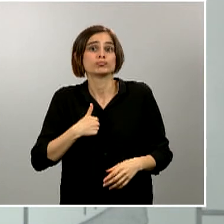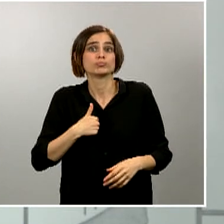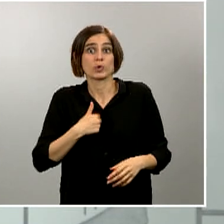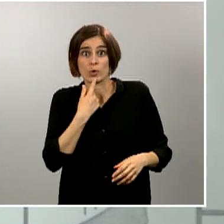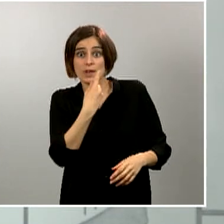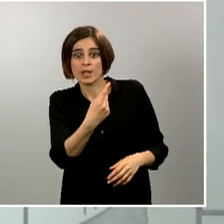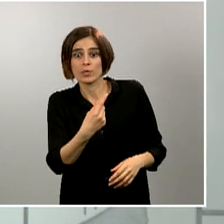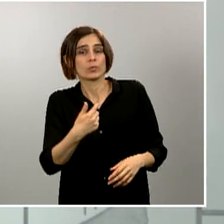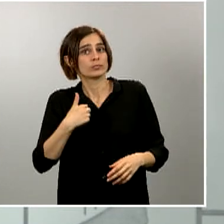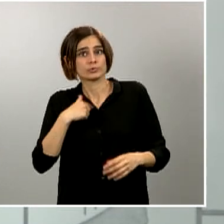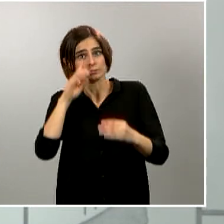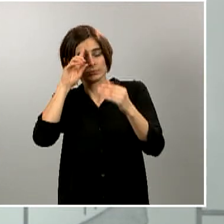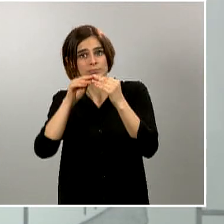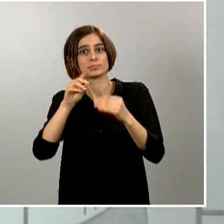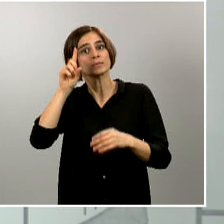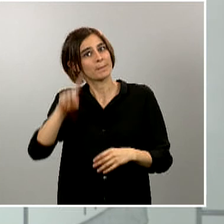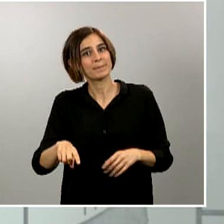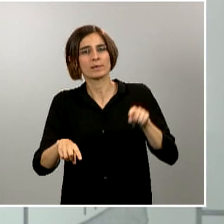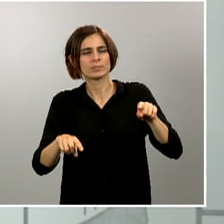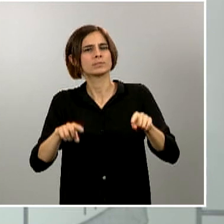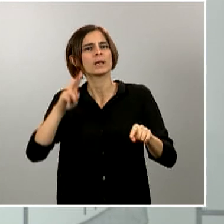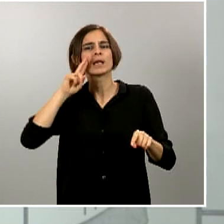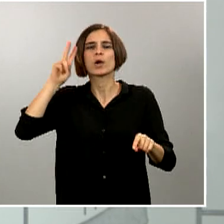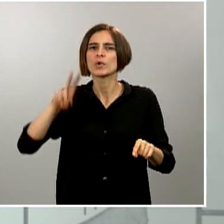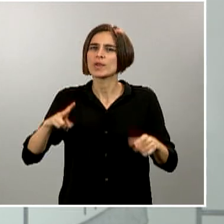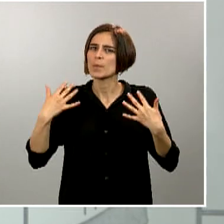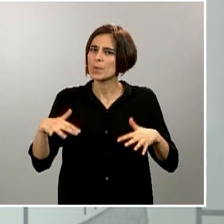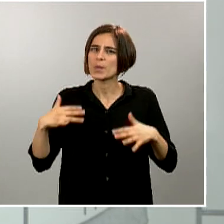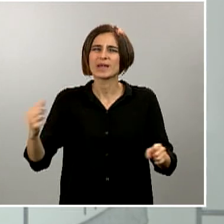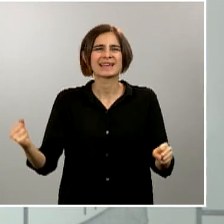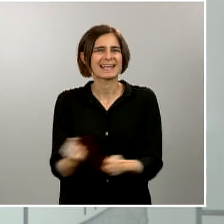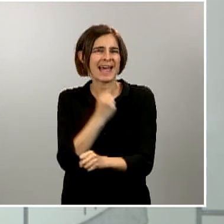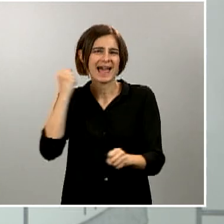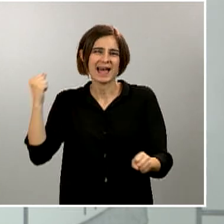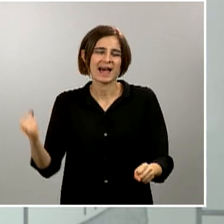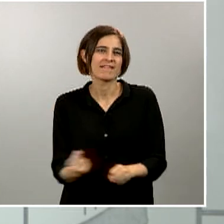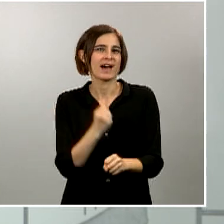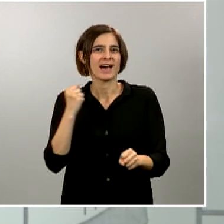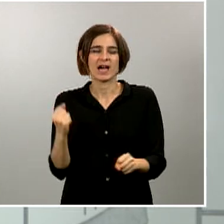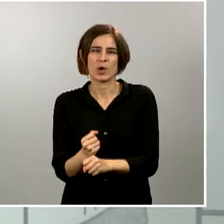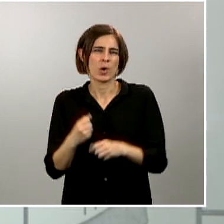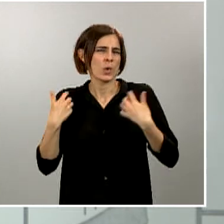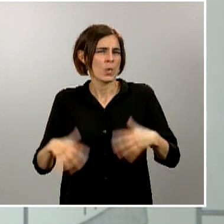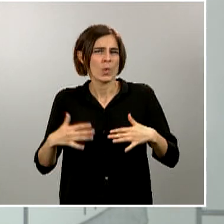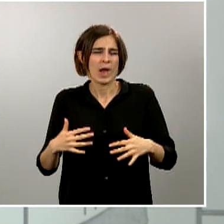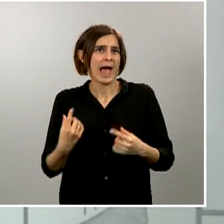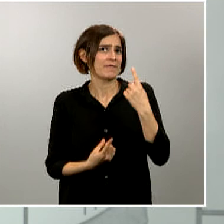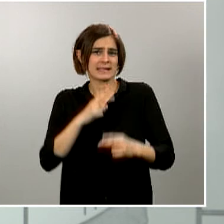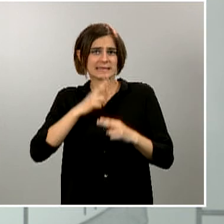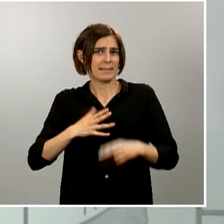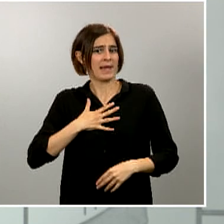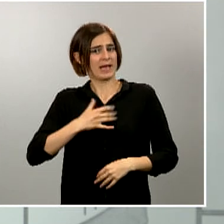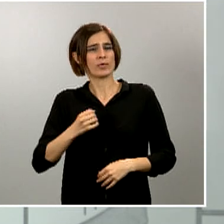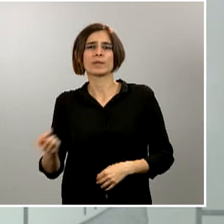referencia al reconocimiento a todo el trabajo inmenso, en algunas ocasiones casi heroico, del conjunto de profesionales